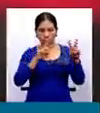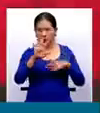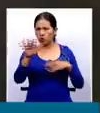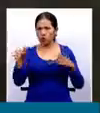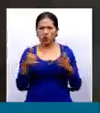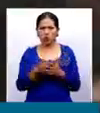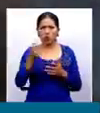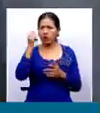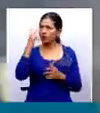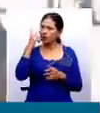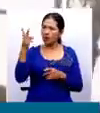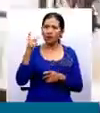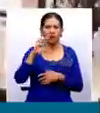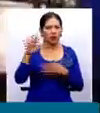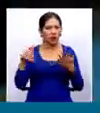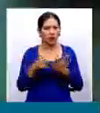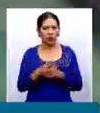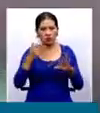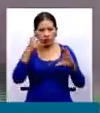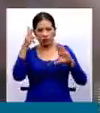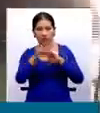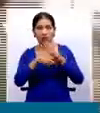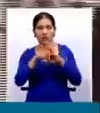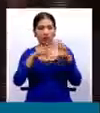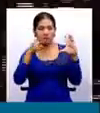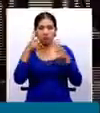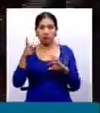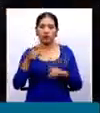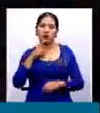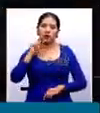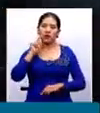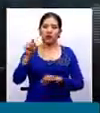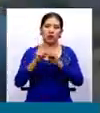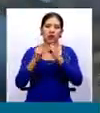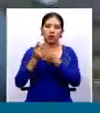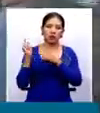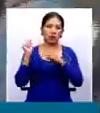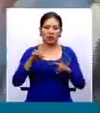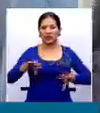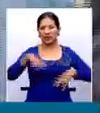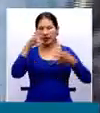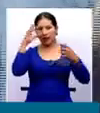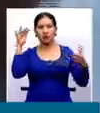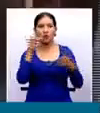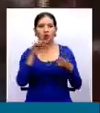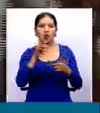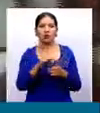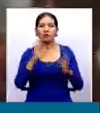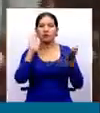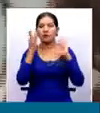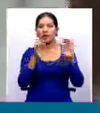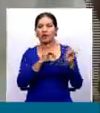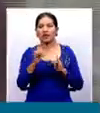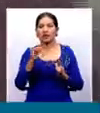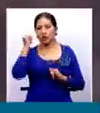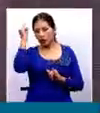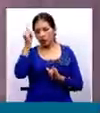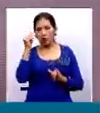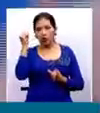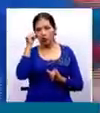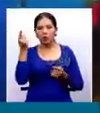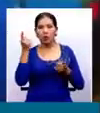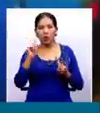los bolivianos han visto en los videos de que realmente ellos han actuado al estilo de un gobierno dictador,